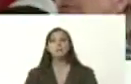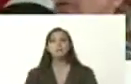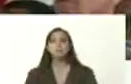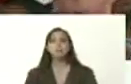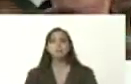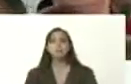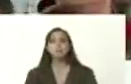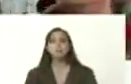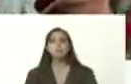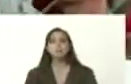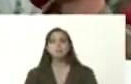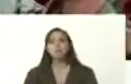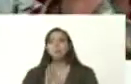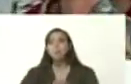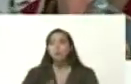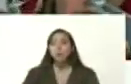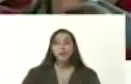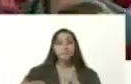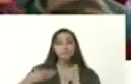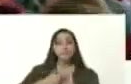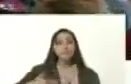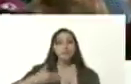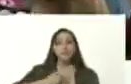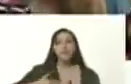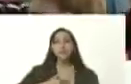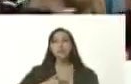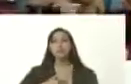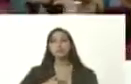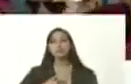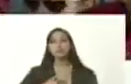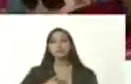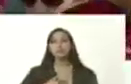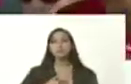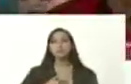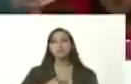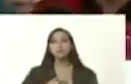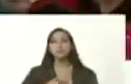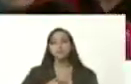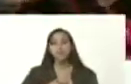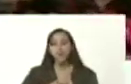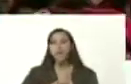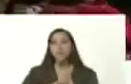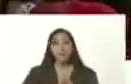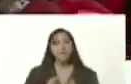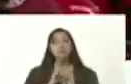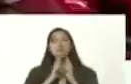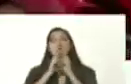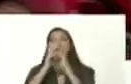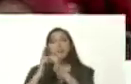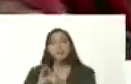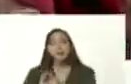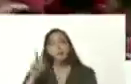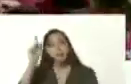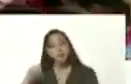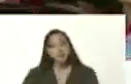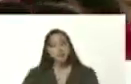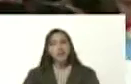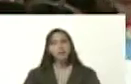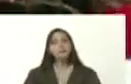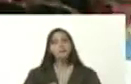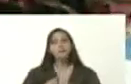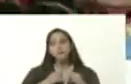Cada ataque de la contrarrevolución debe llevar un contraataque revolucionario que les indique que